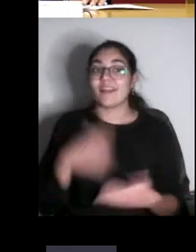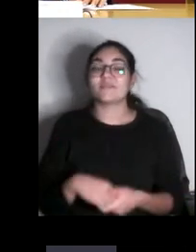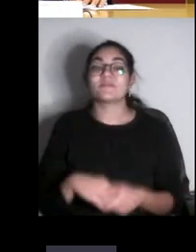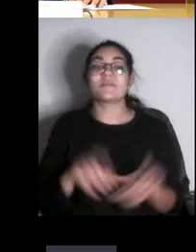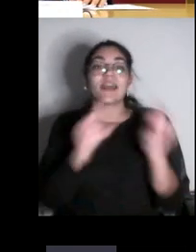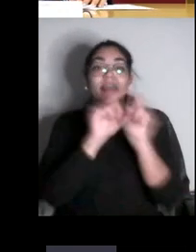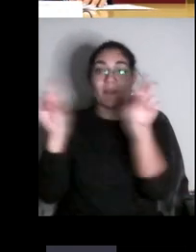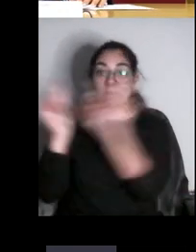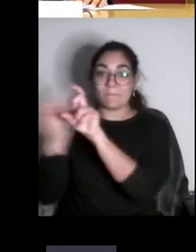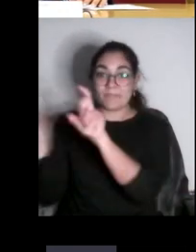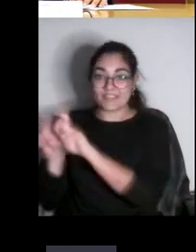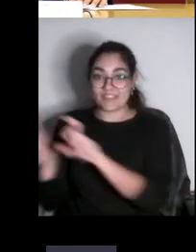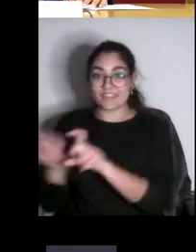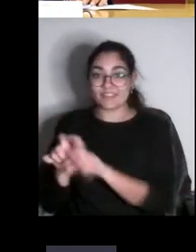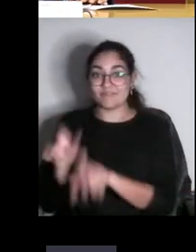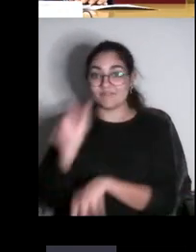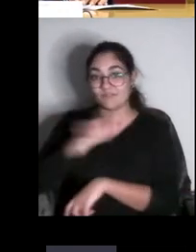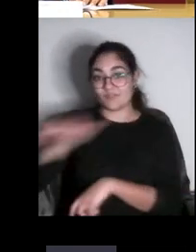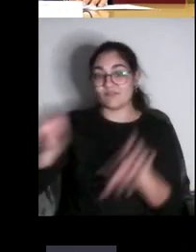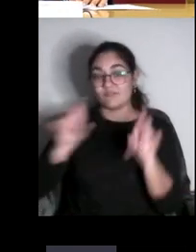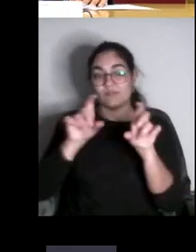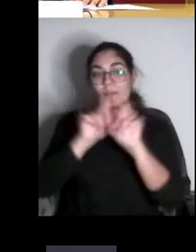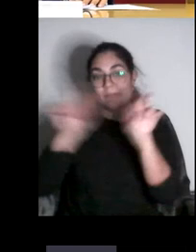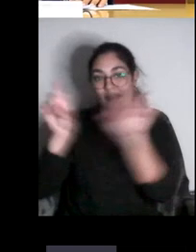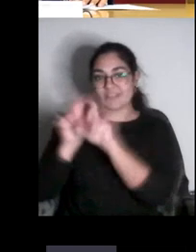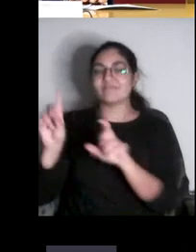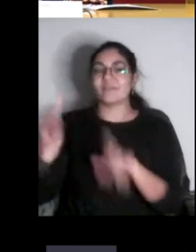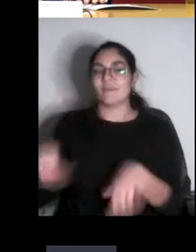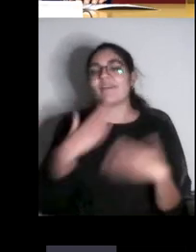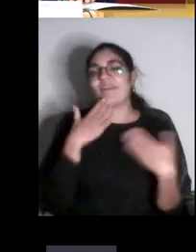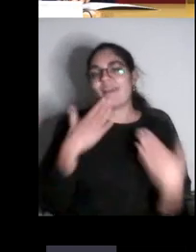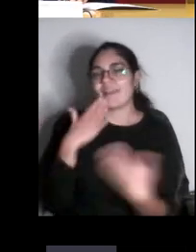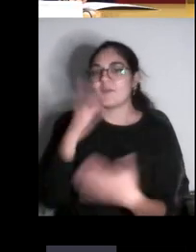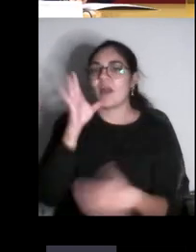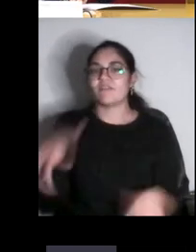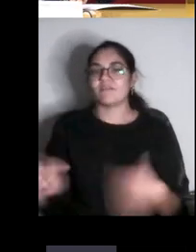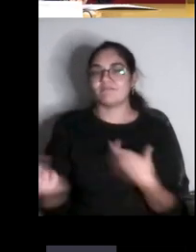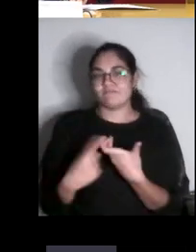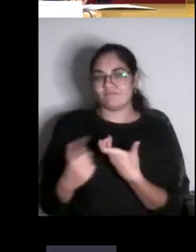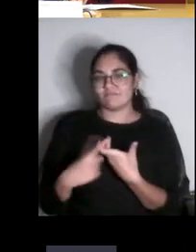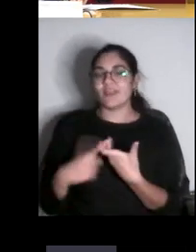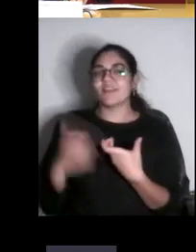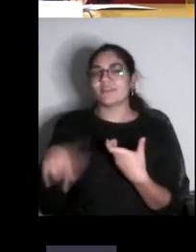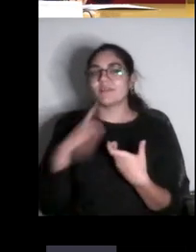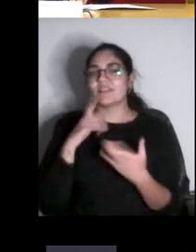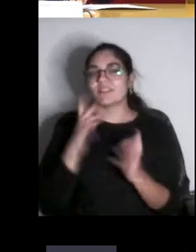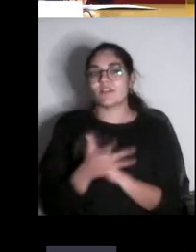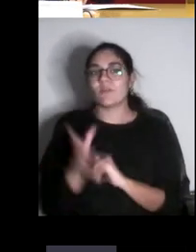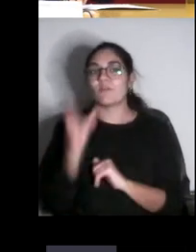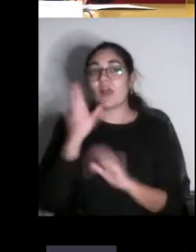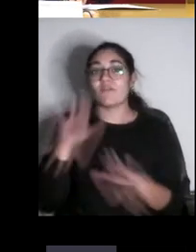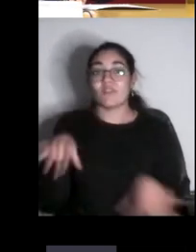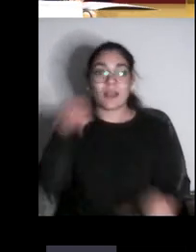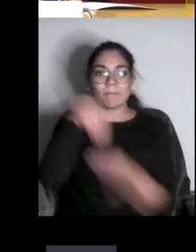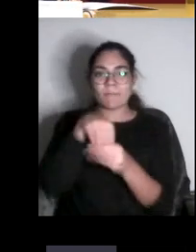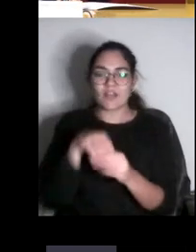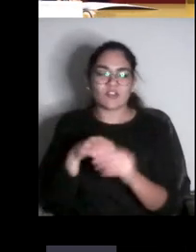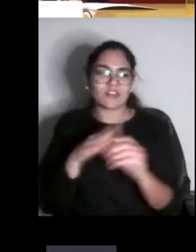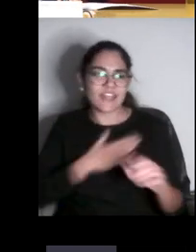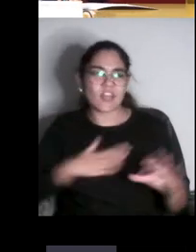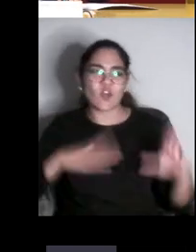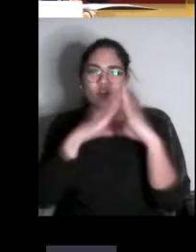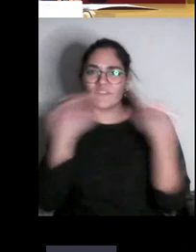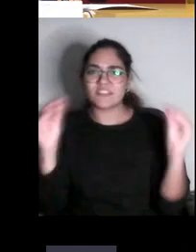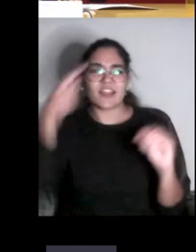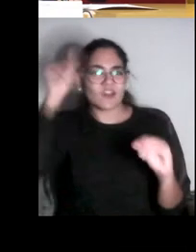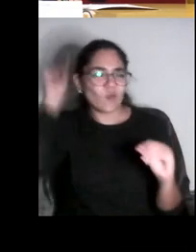empresas por su implicación en estas actividades, a las empresas por la implicación que tienen con la Universidad Rey Juan